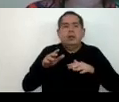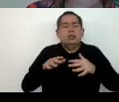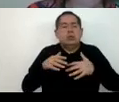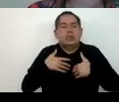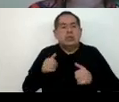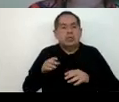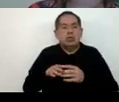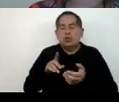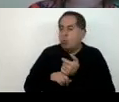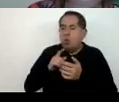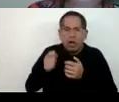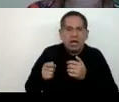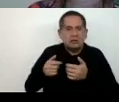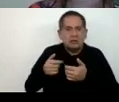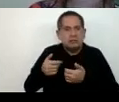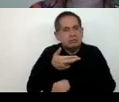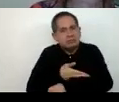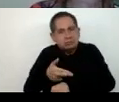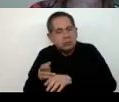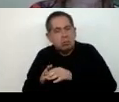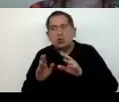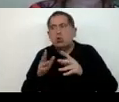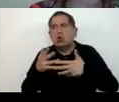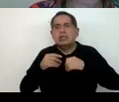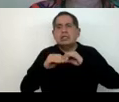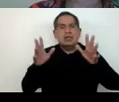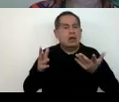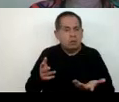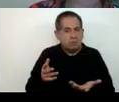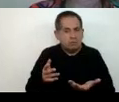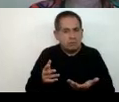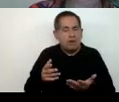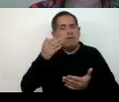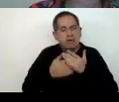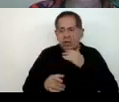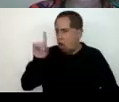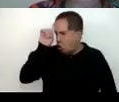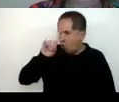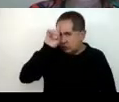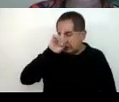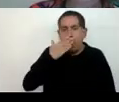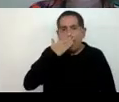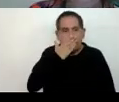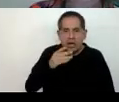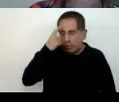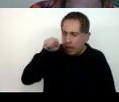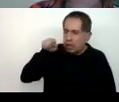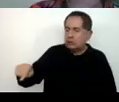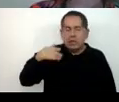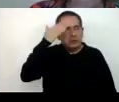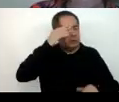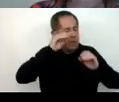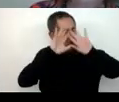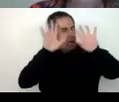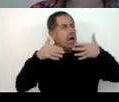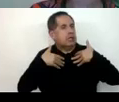este procedimiento. No se le da una adecuada orientación consejería o puede ser de